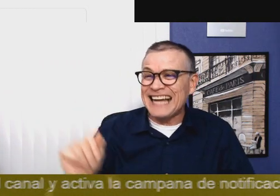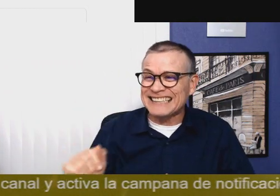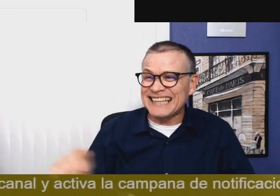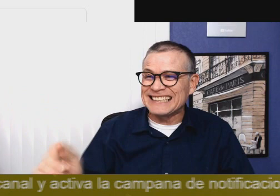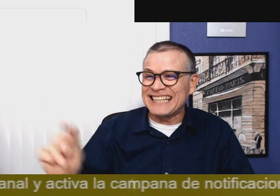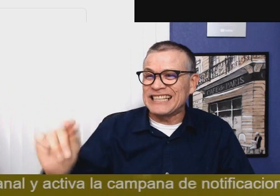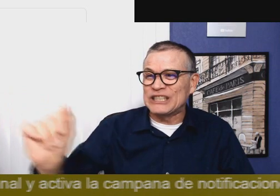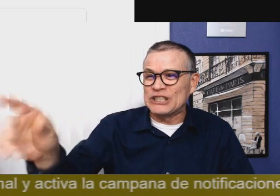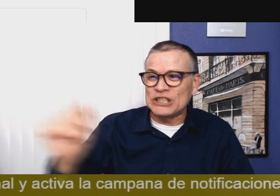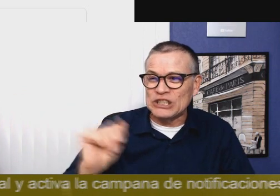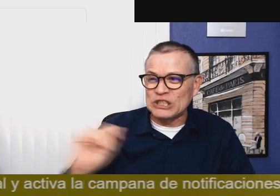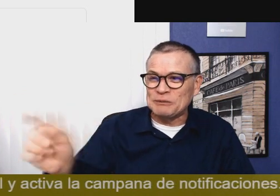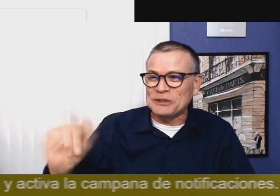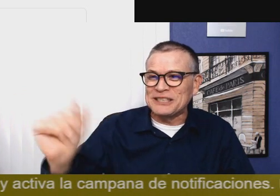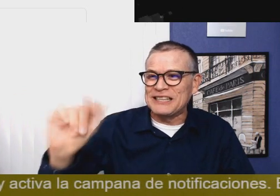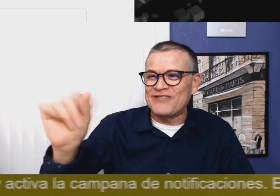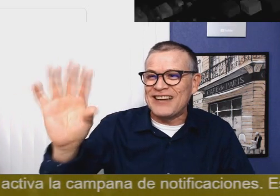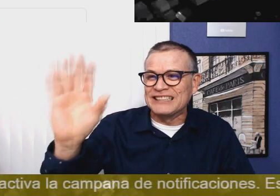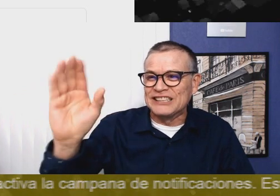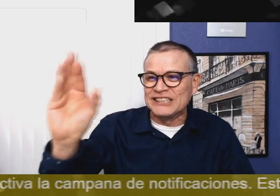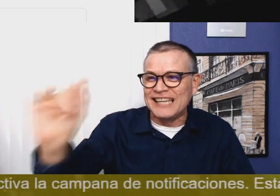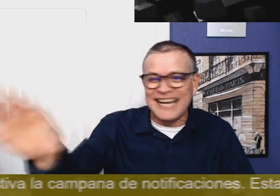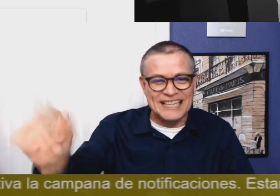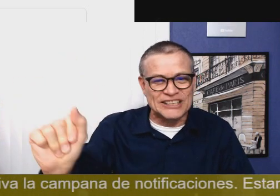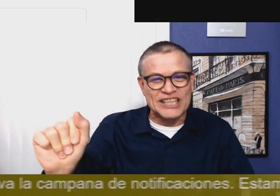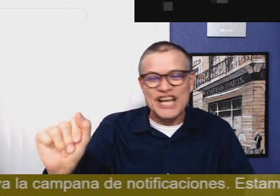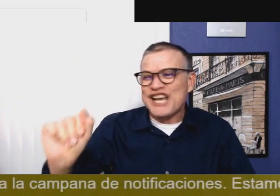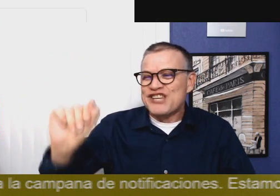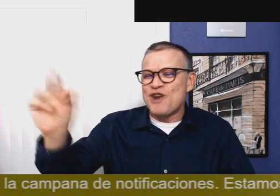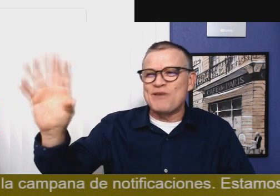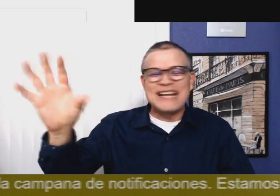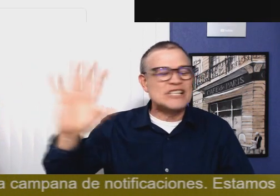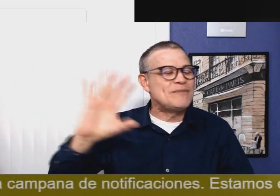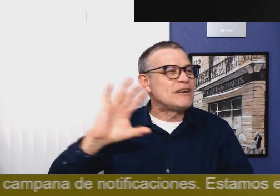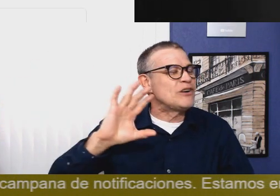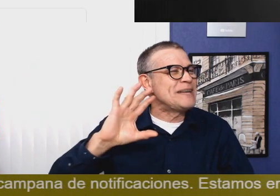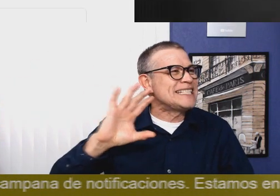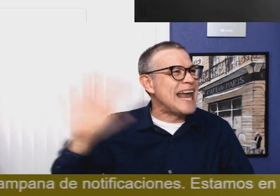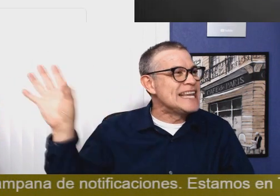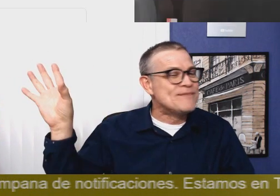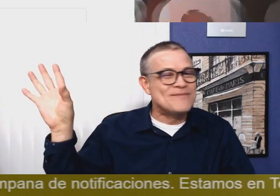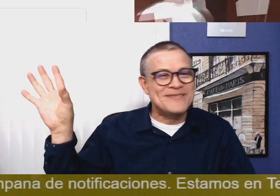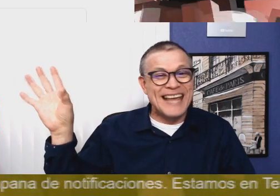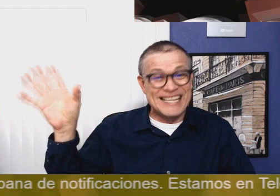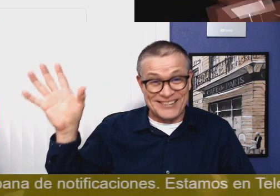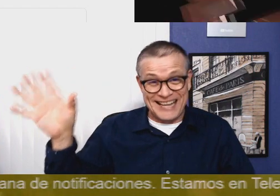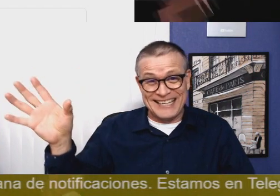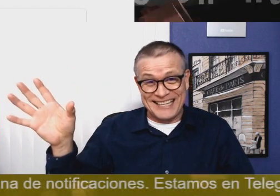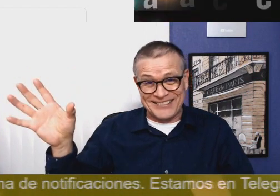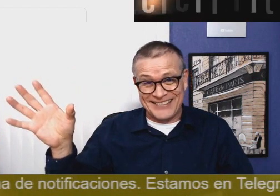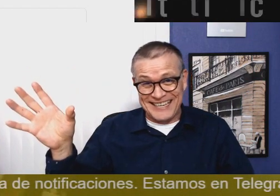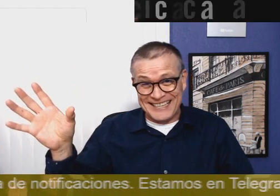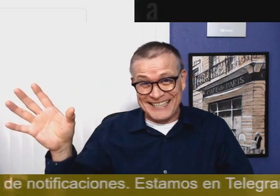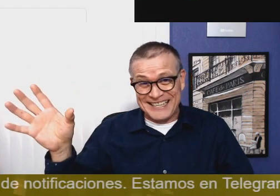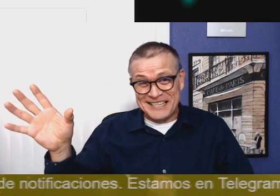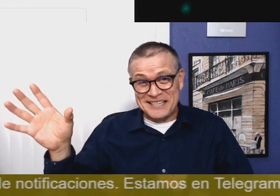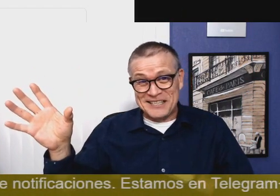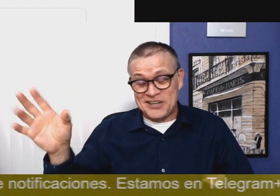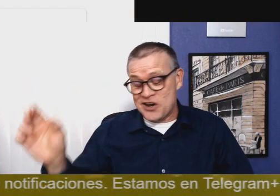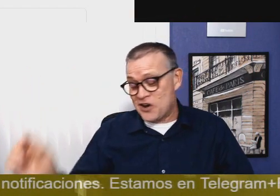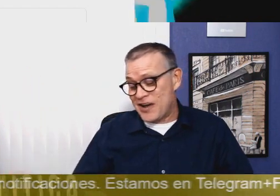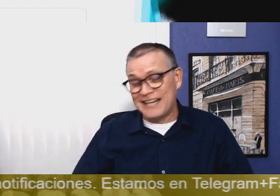ratas, de corruptos, de bandoleros. Yo por eso mejor me salí. Eso le dijo, ¿eh?